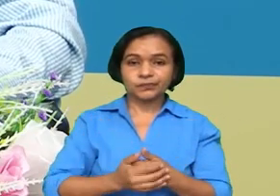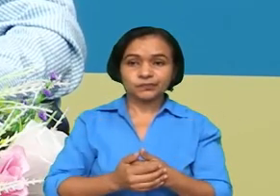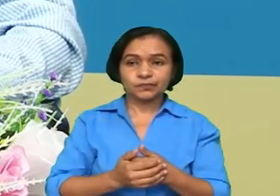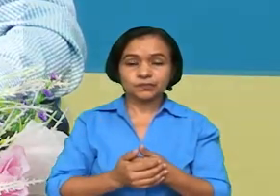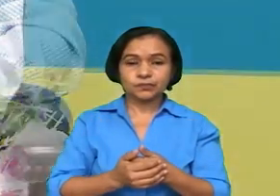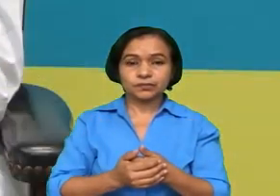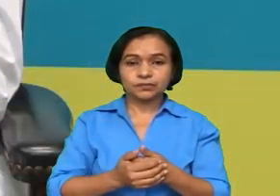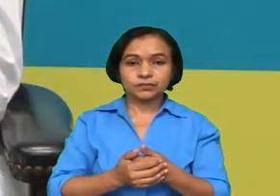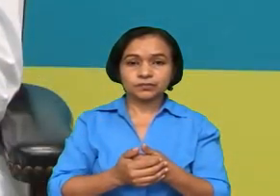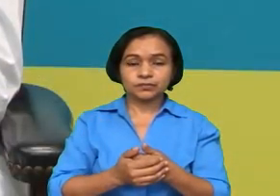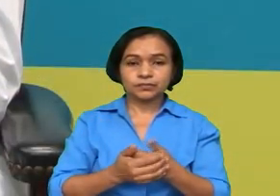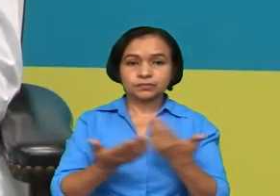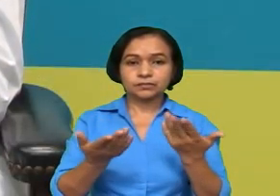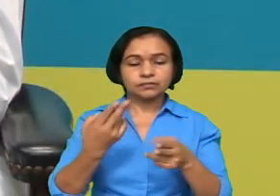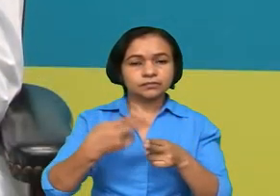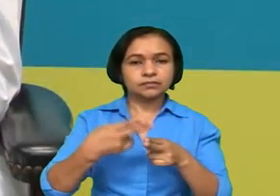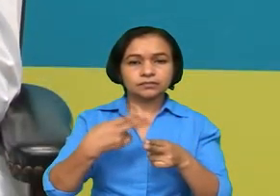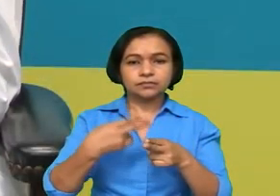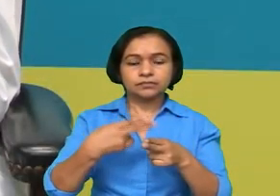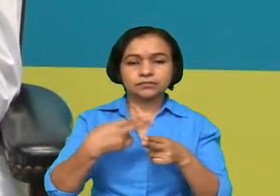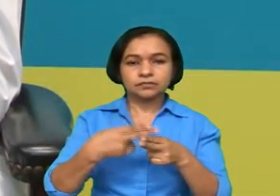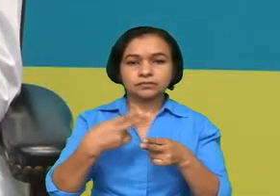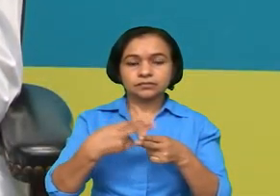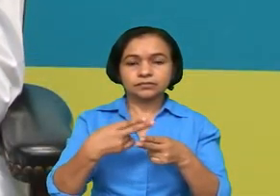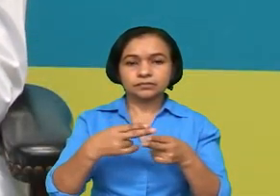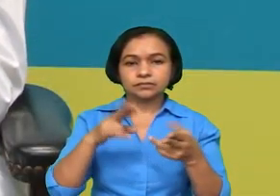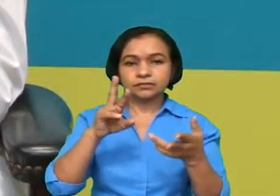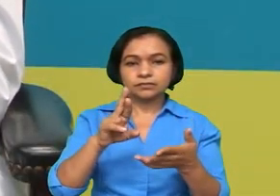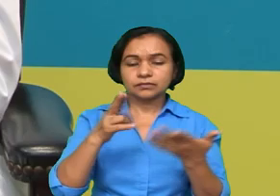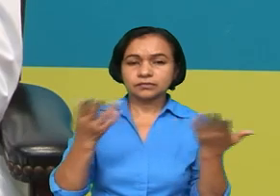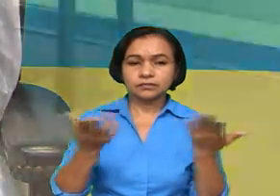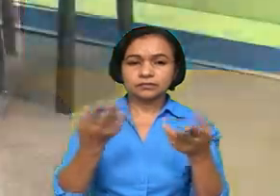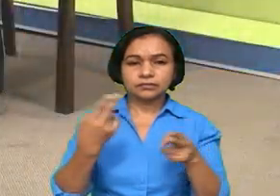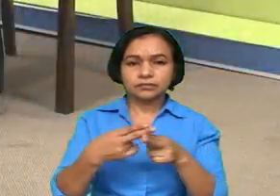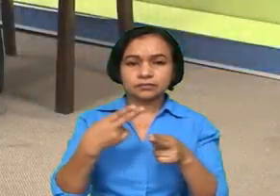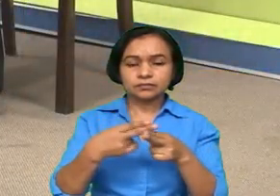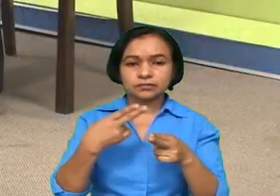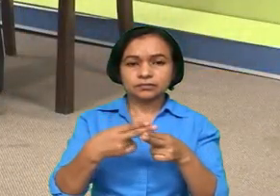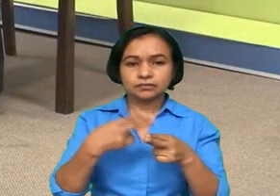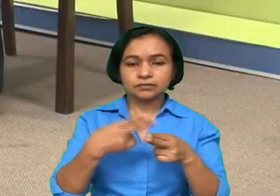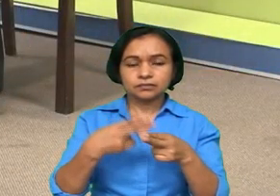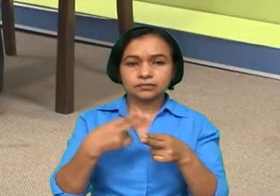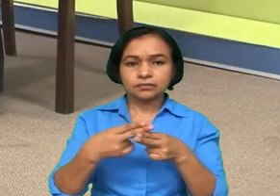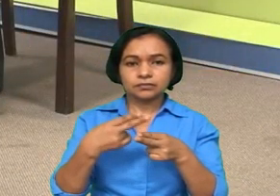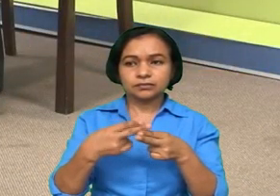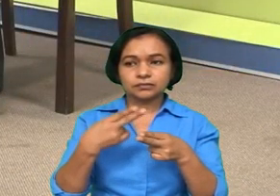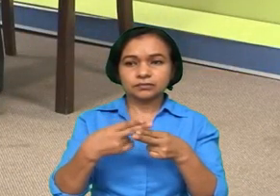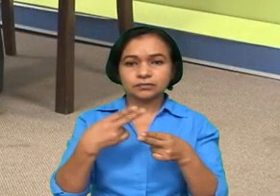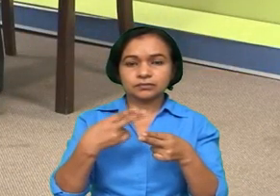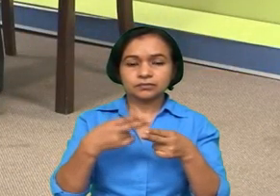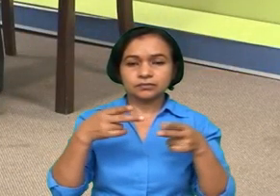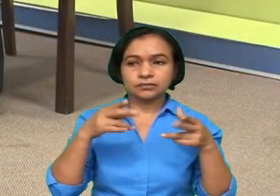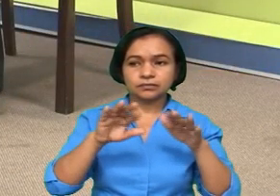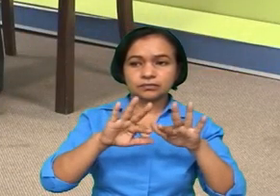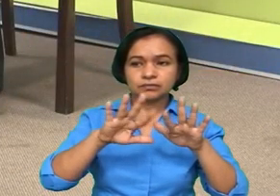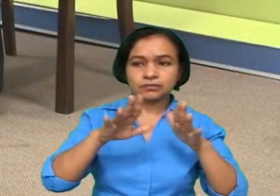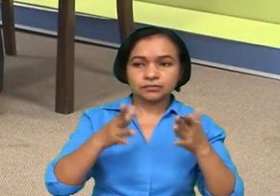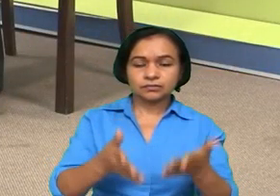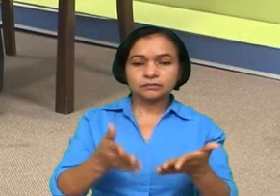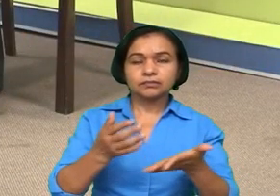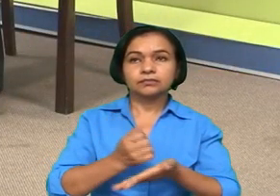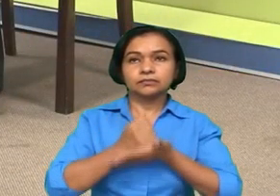¿cómo se llama? No lo quiero mencionar, okay. Se escucha feo. Entre el aparato okay. Femenino y te